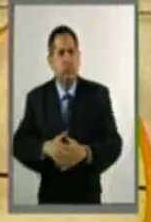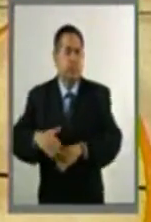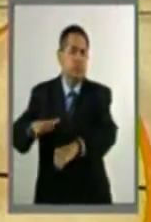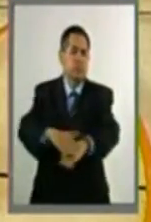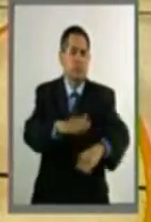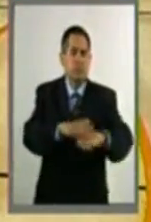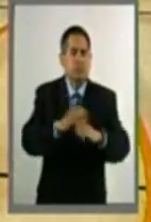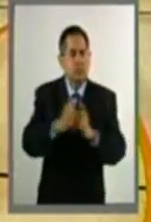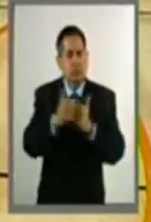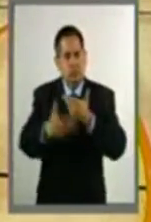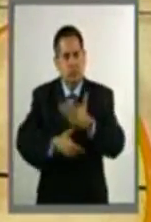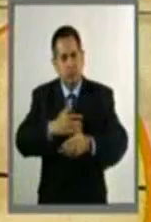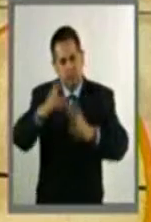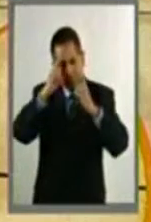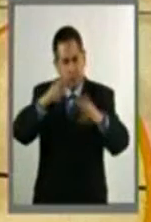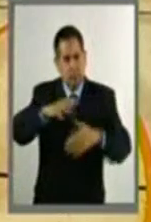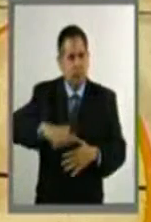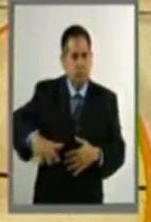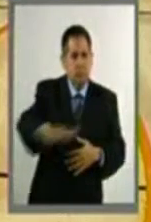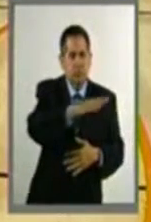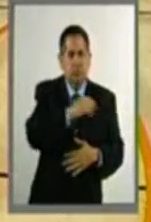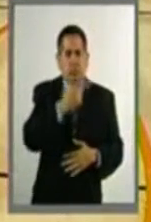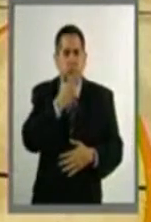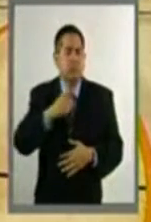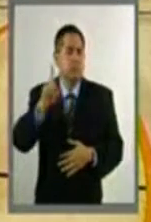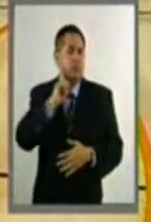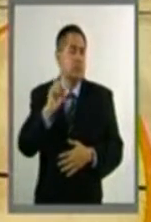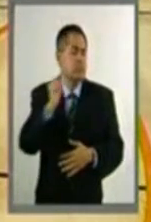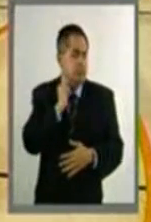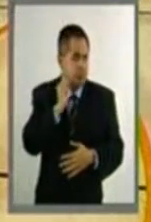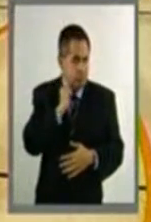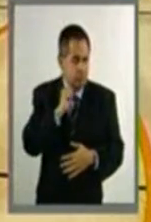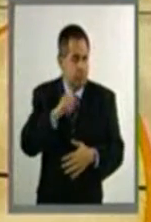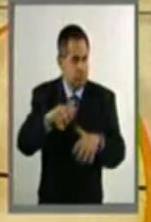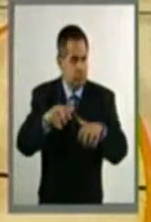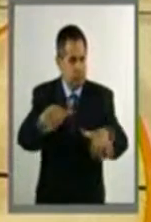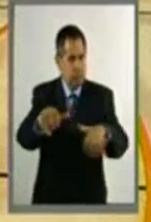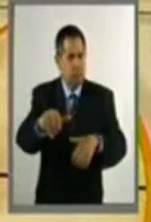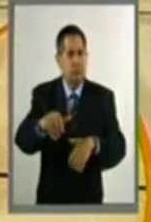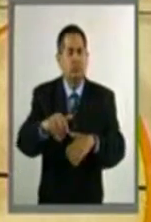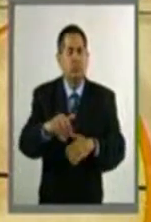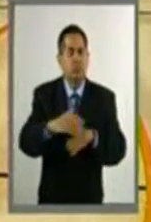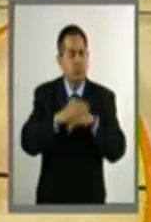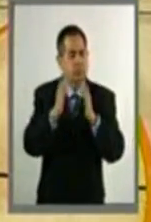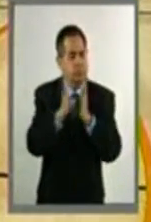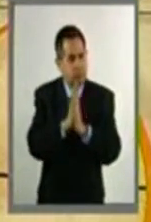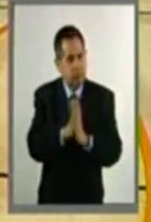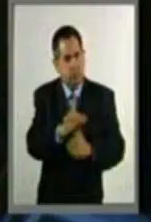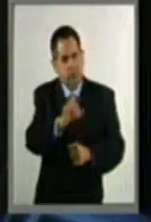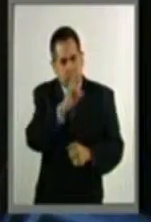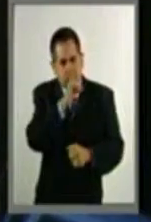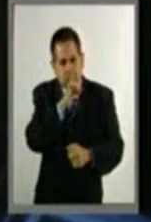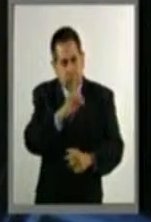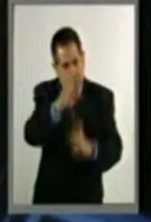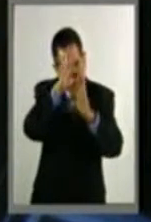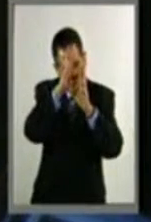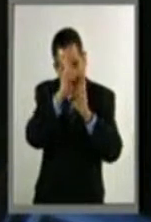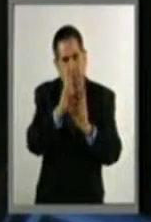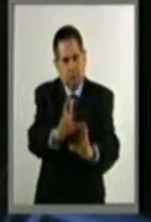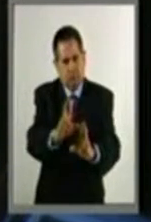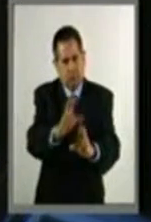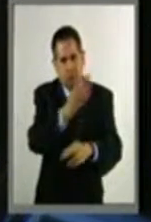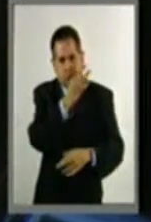Solicito respetuosamente a las senadoras y a los senadores guardar el debido